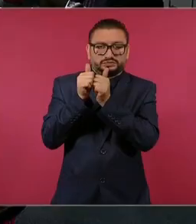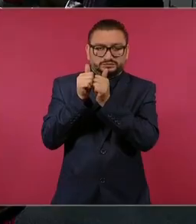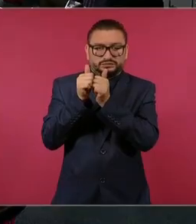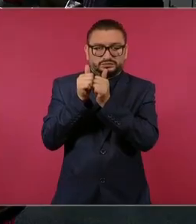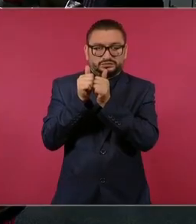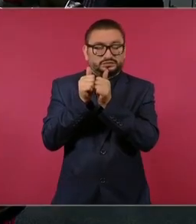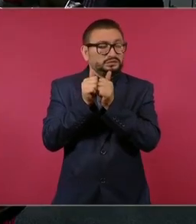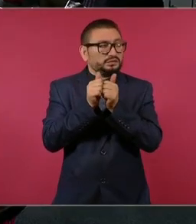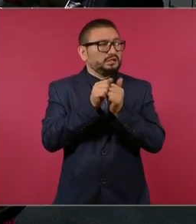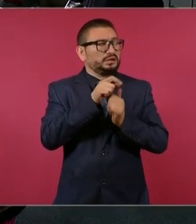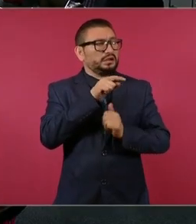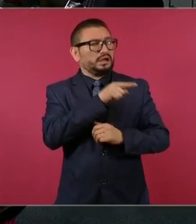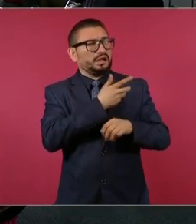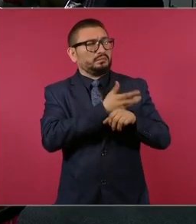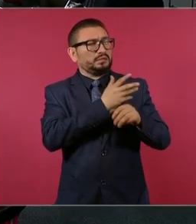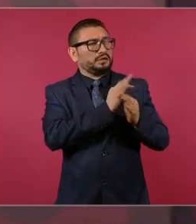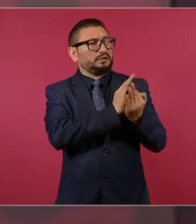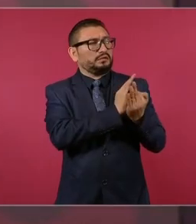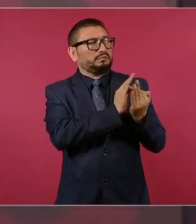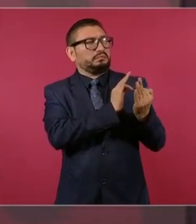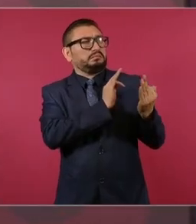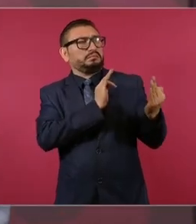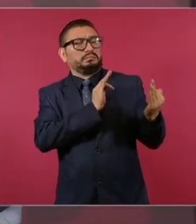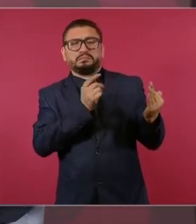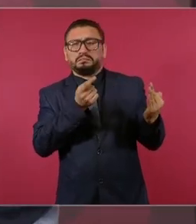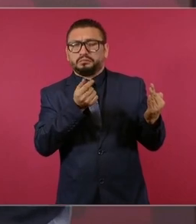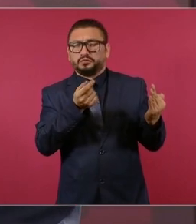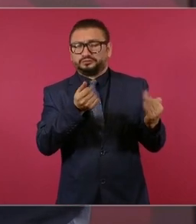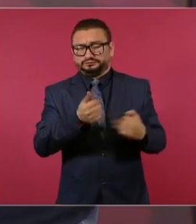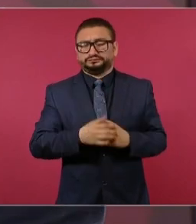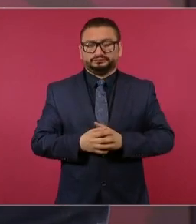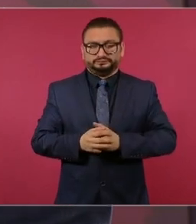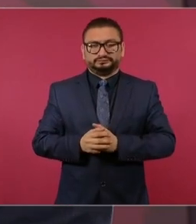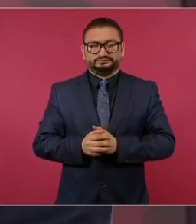y no tan lejos de Estados Unidos,